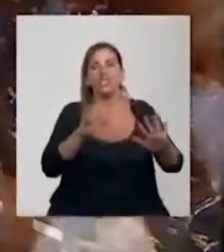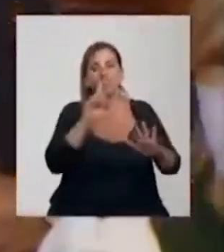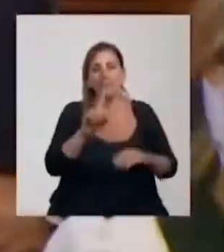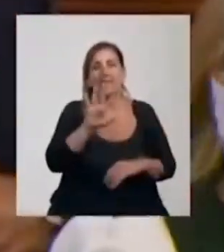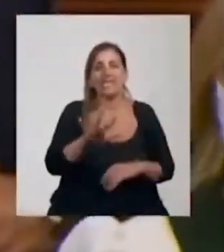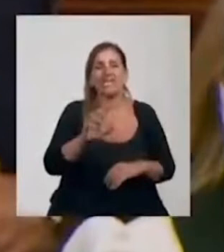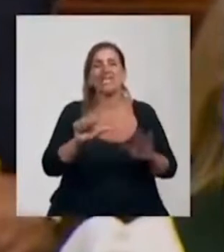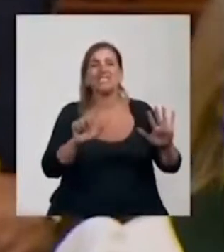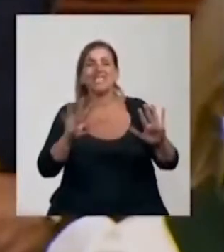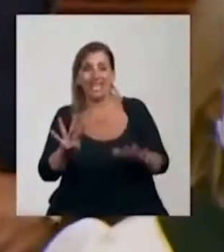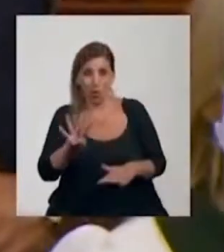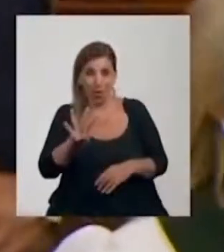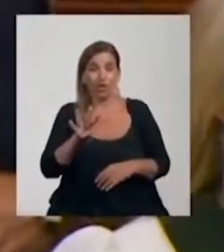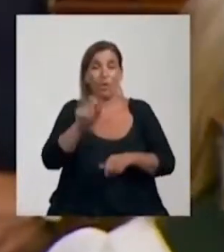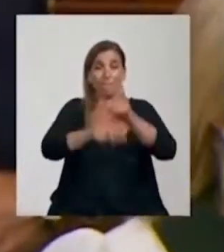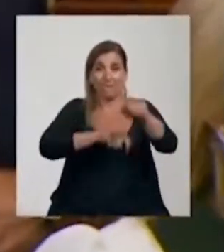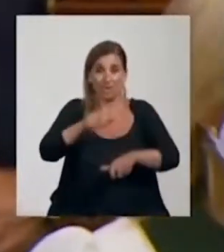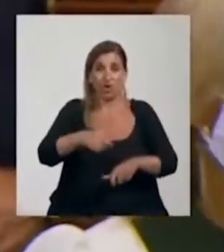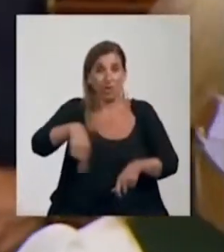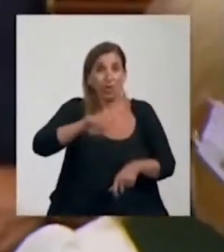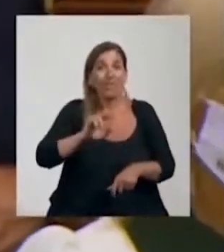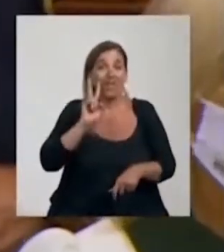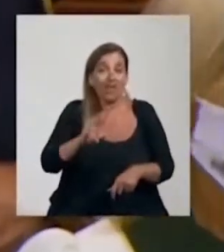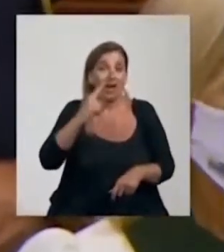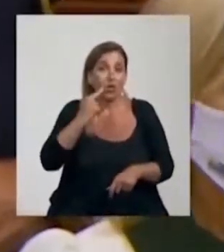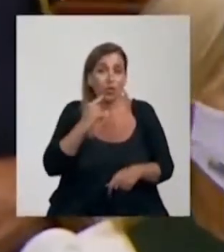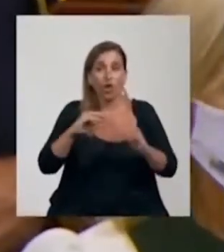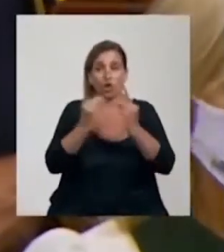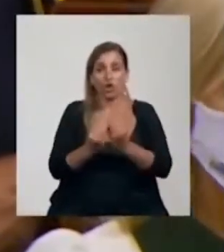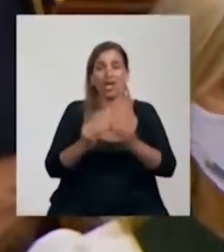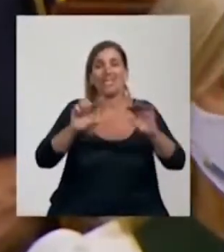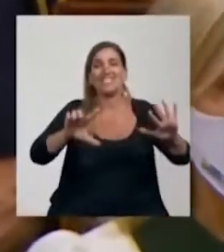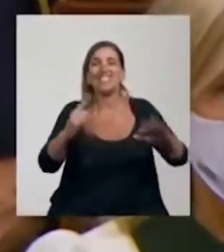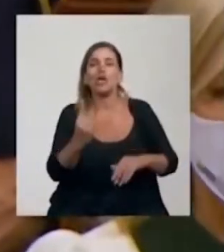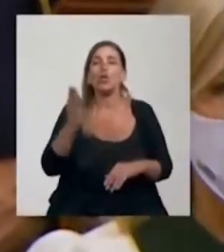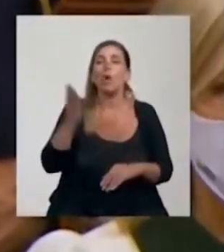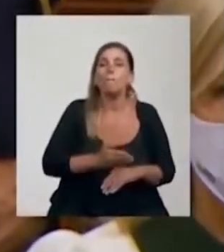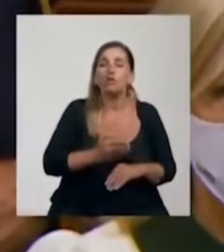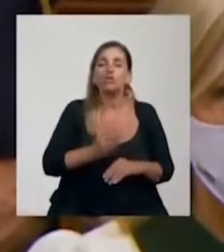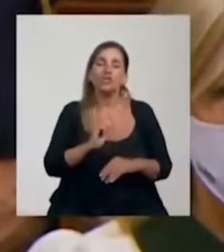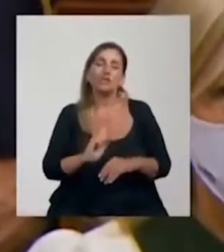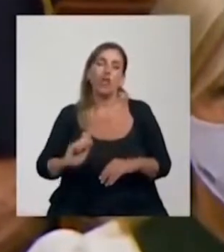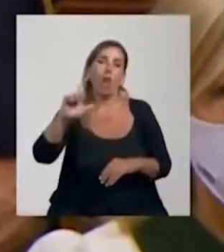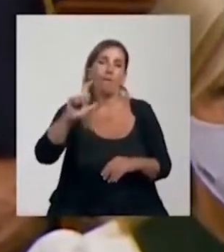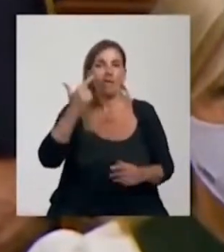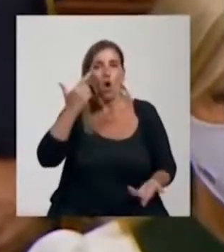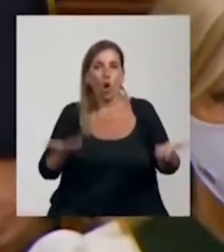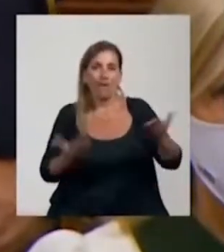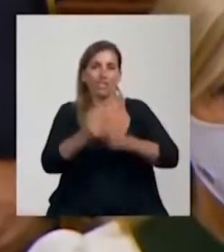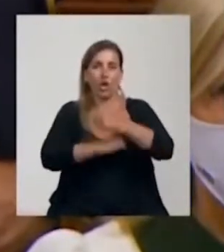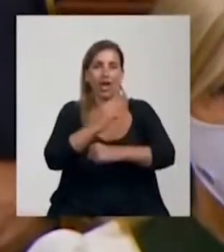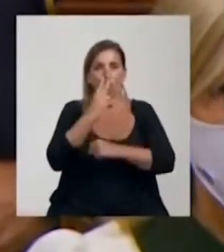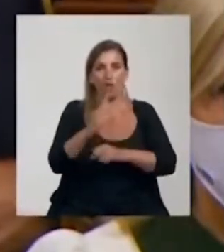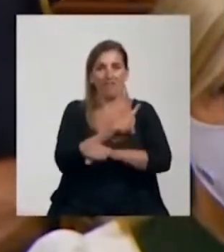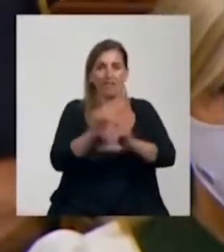personas. Para que tengan clara la cifra, esto representa un 71% de aumento respecto al 2019.